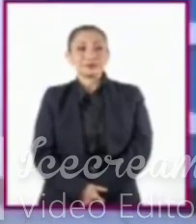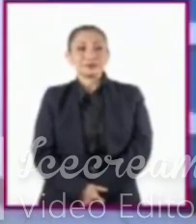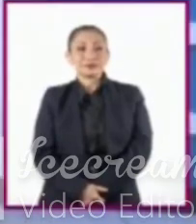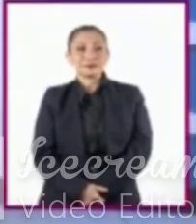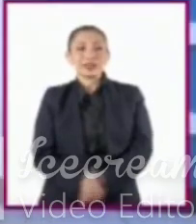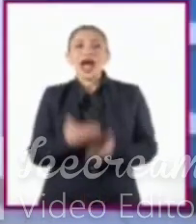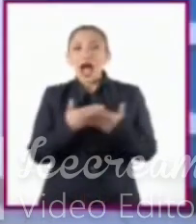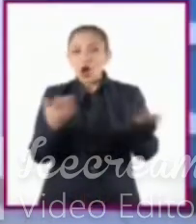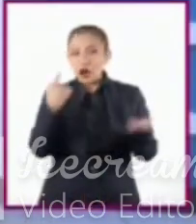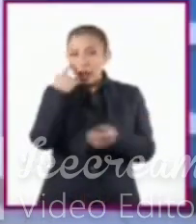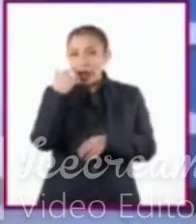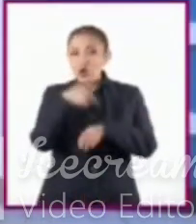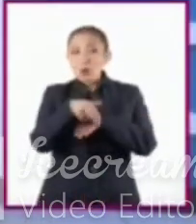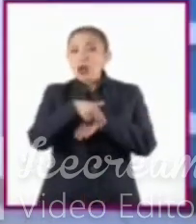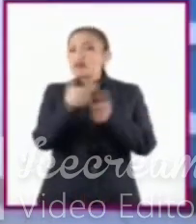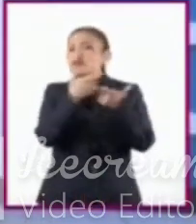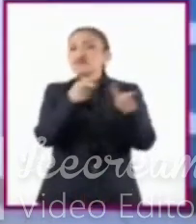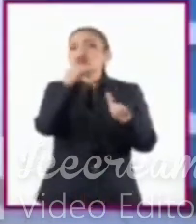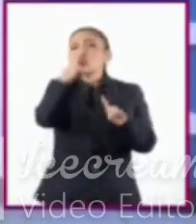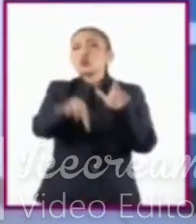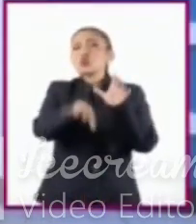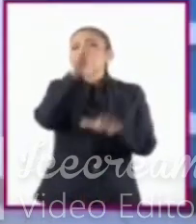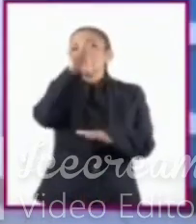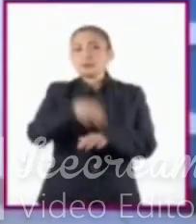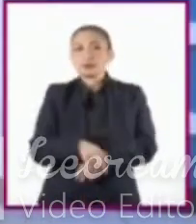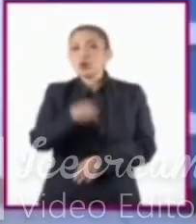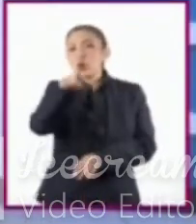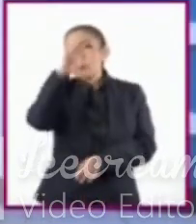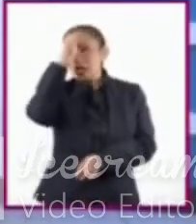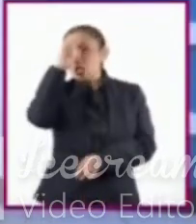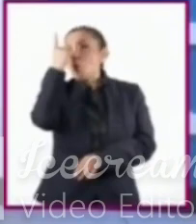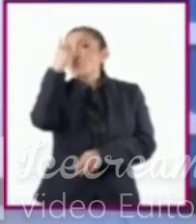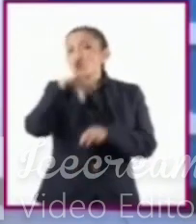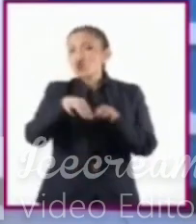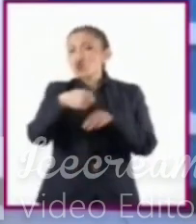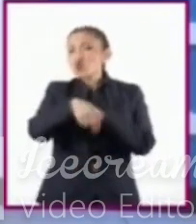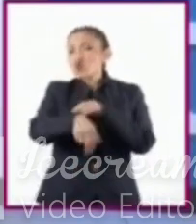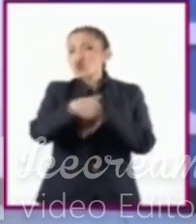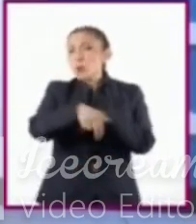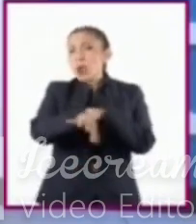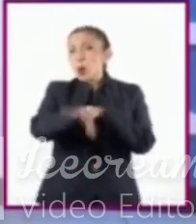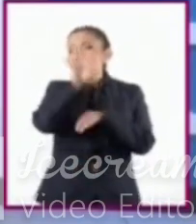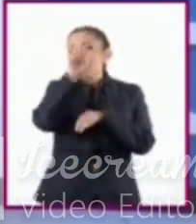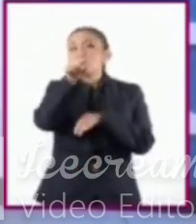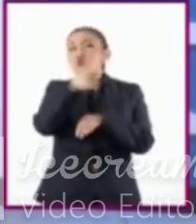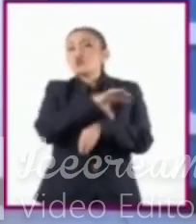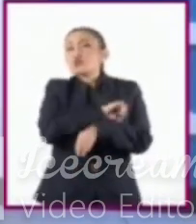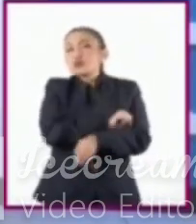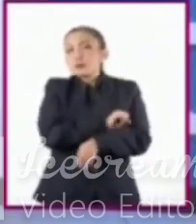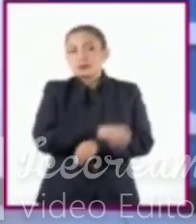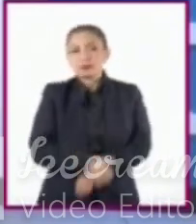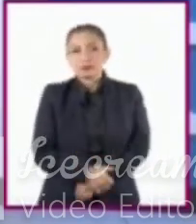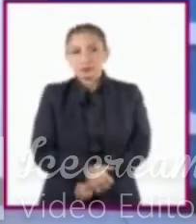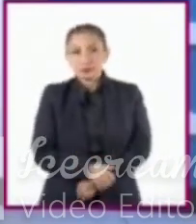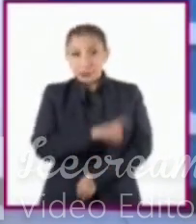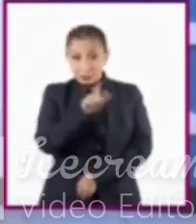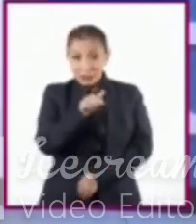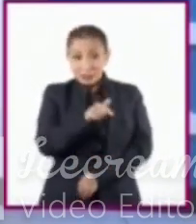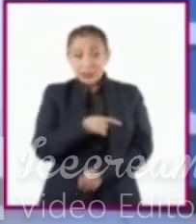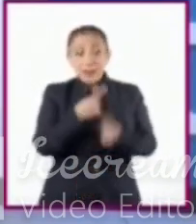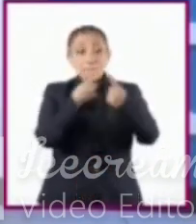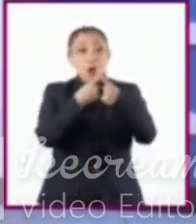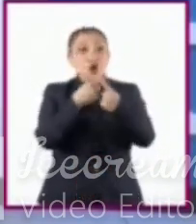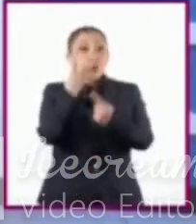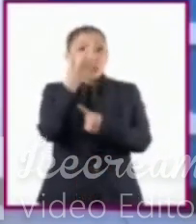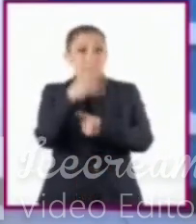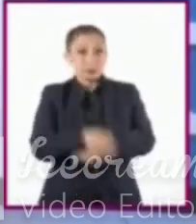Hagámoslo ahora con el número que desees. Piensa en un número, el que tú prefieras. Enseguida, multiplícalo